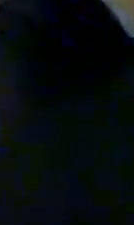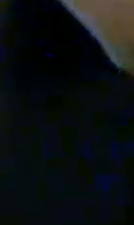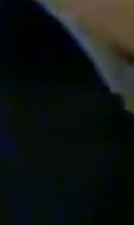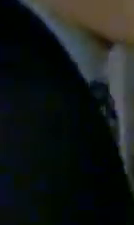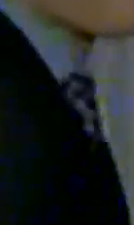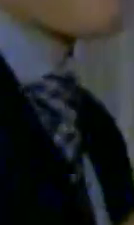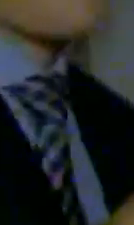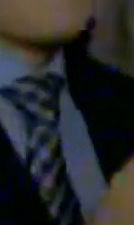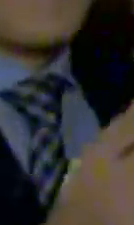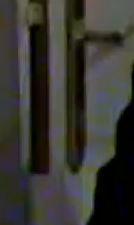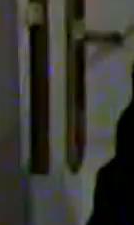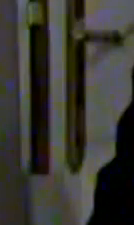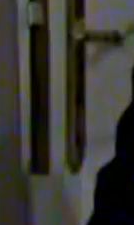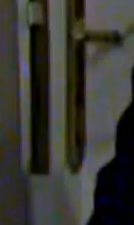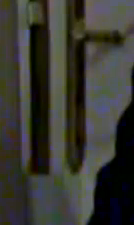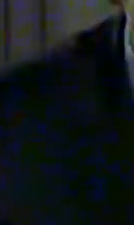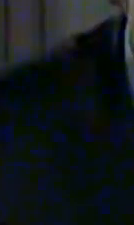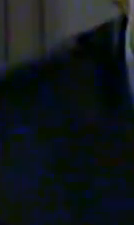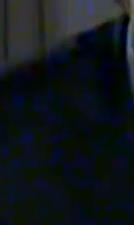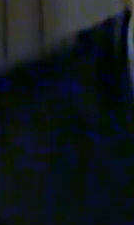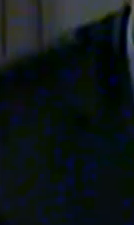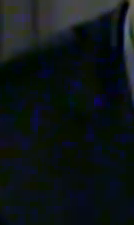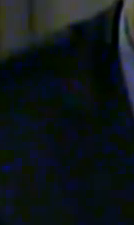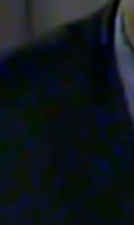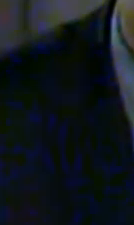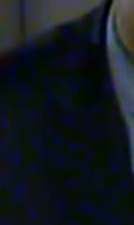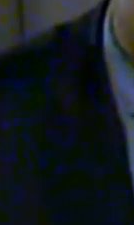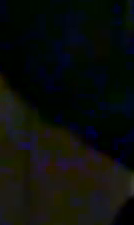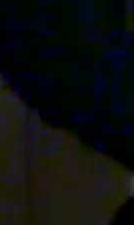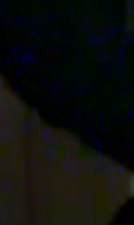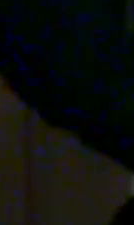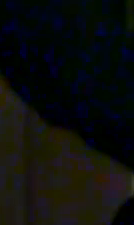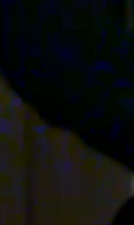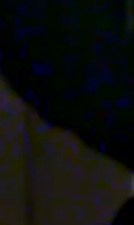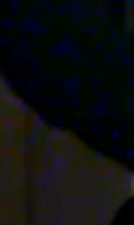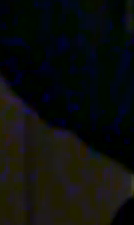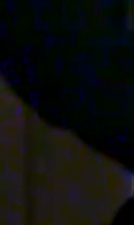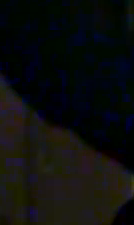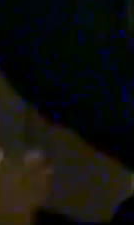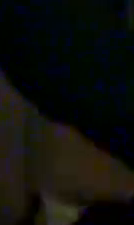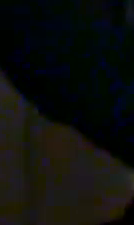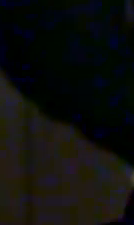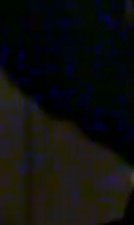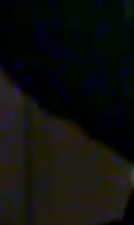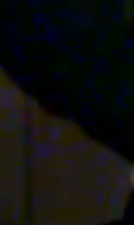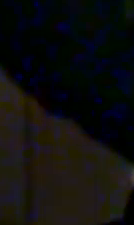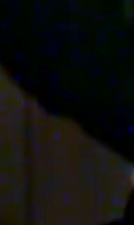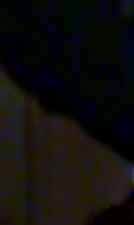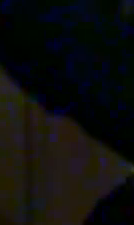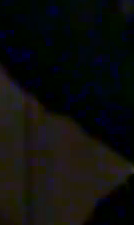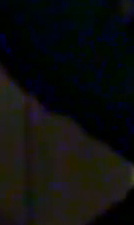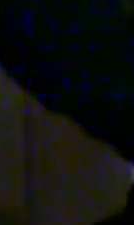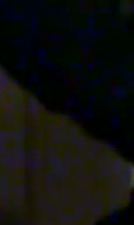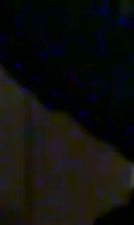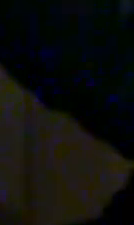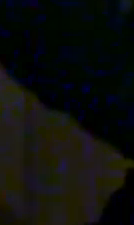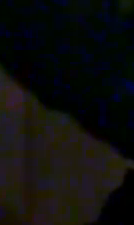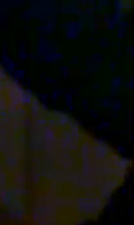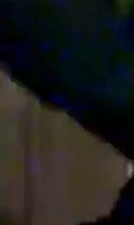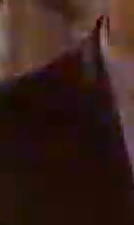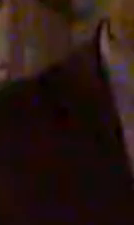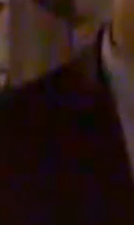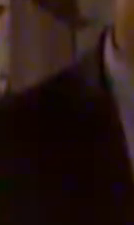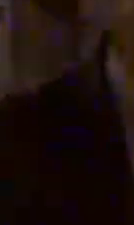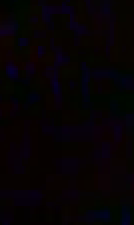¡Gabriela! Yo tengo la aprobación de mi padrino para andar con Gabriela. Me voy a encargar de poner el adiós de mi parte para que te prohíba andar con